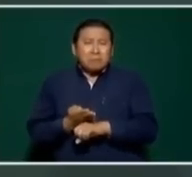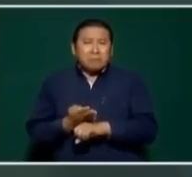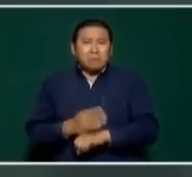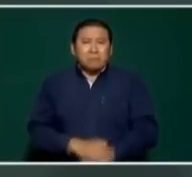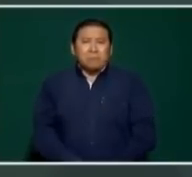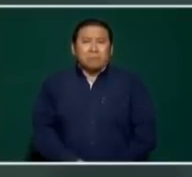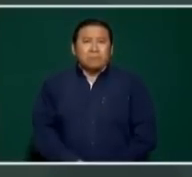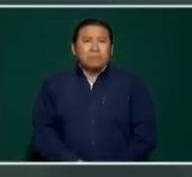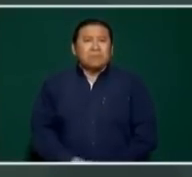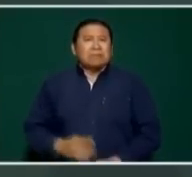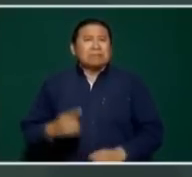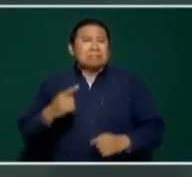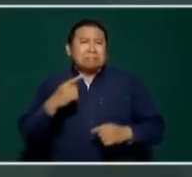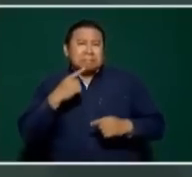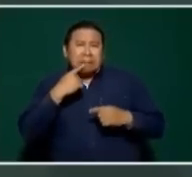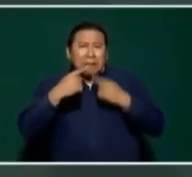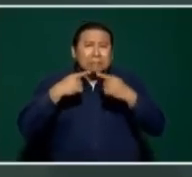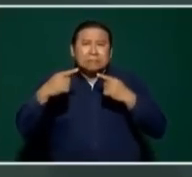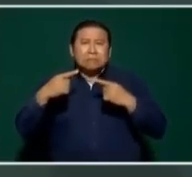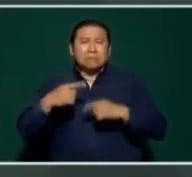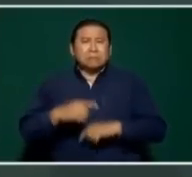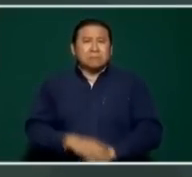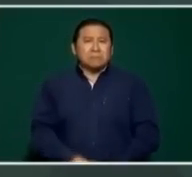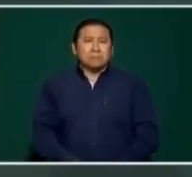hasta se declaraban